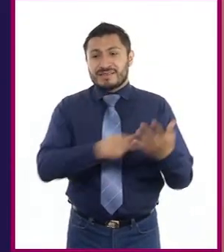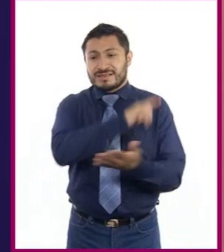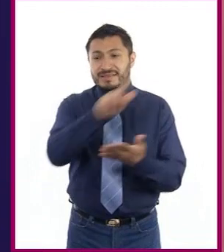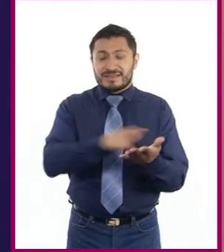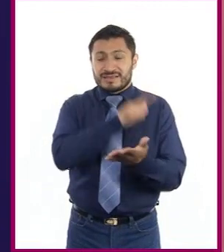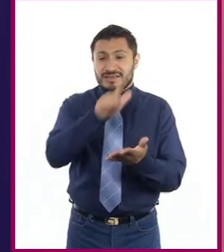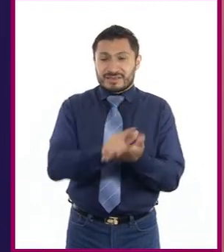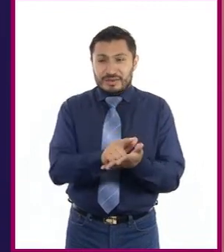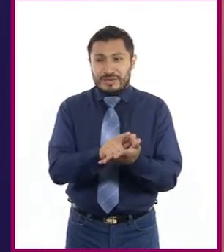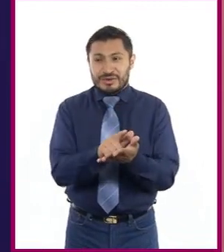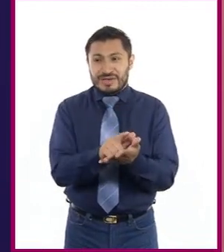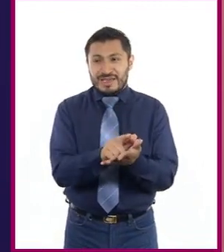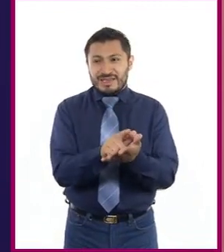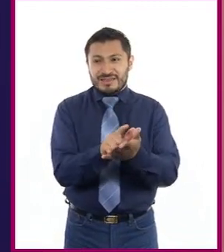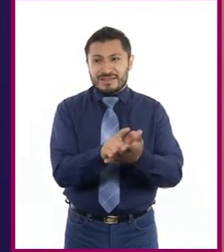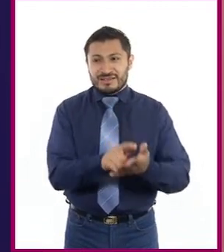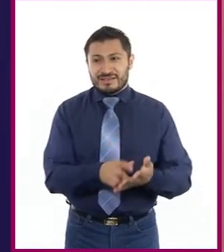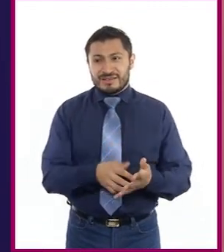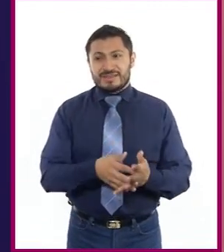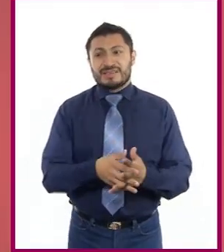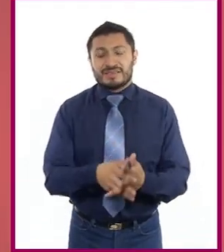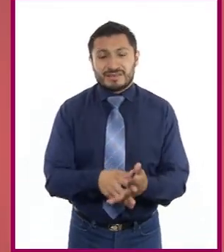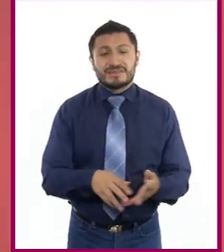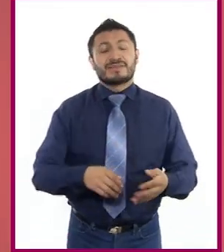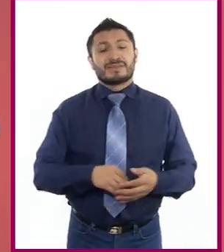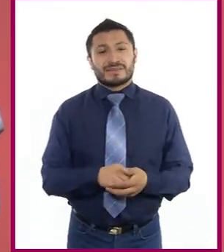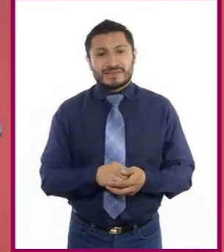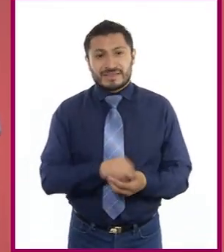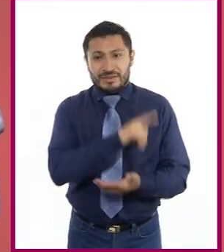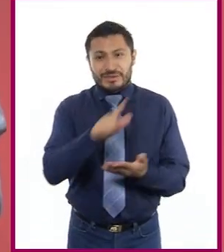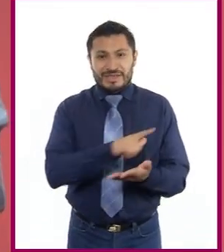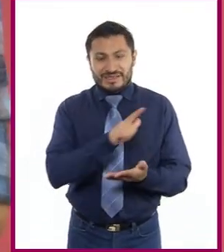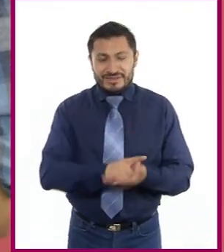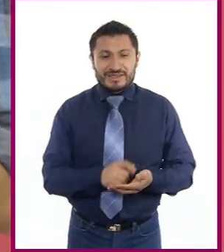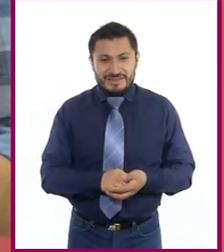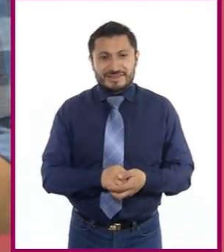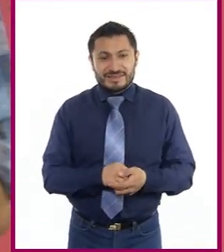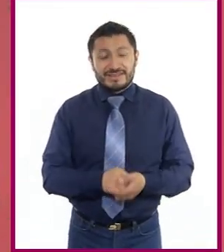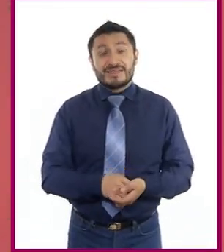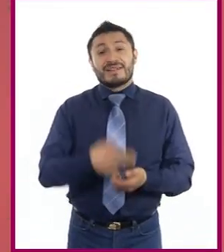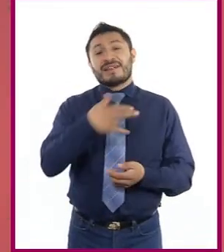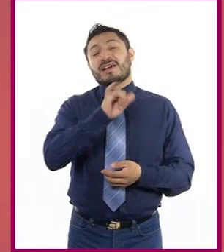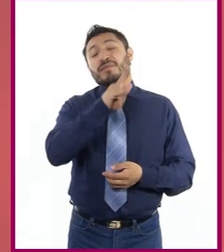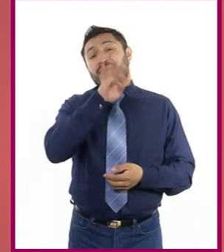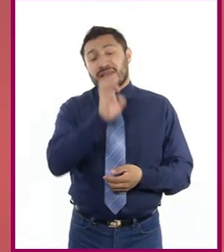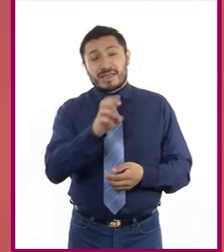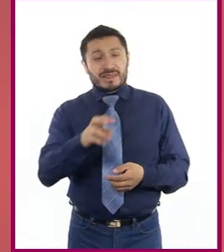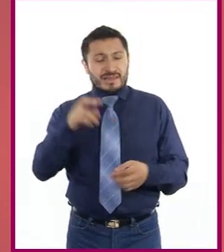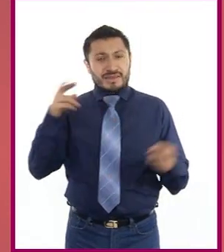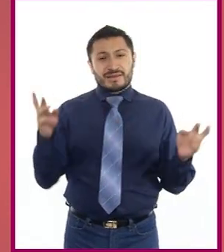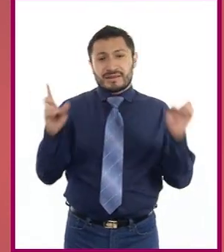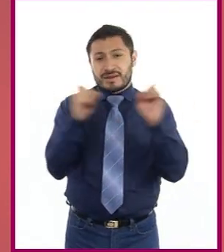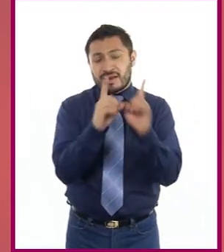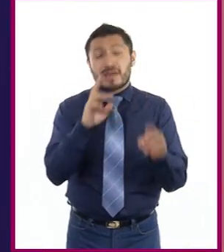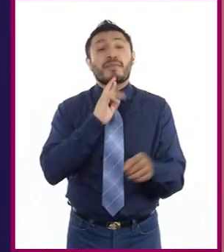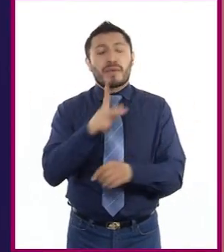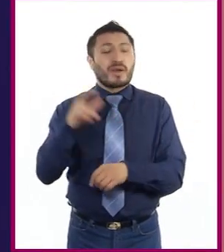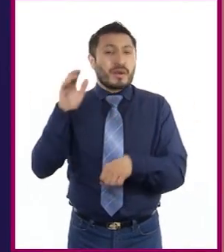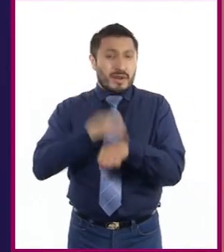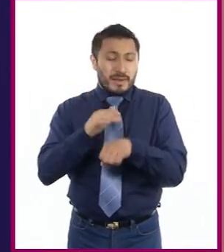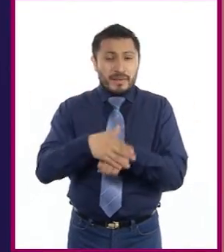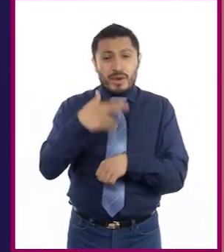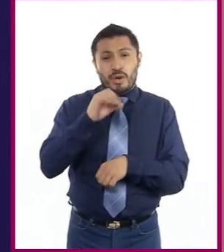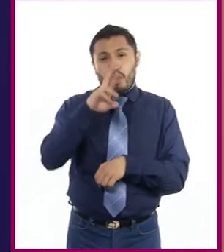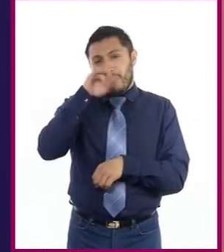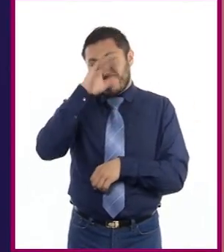Hamlet, Horacio, Bernardo y Marcelo. Hamlet se reencuentra con su mejor amigo, Horacio,